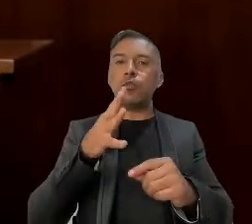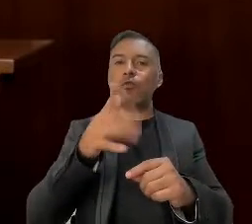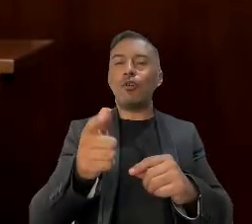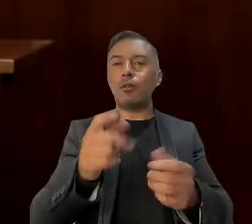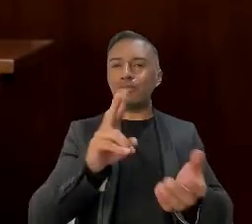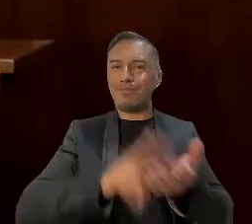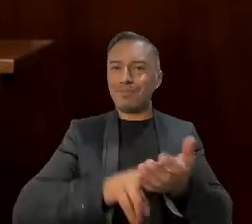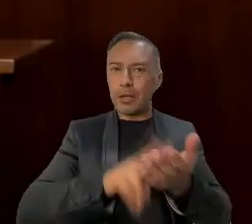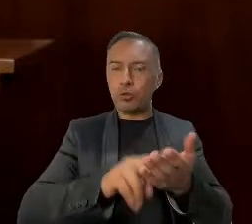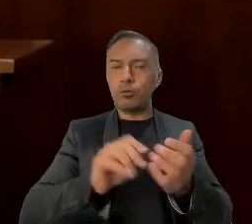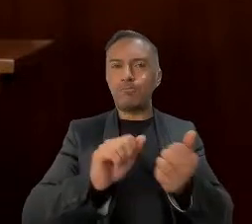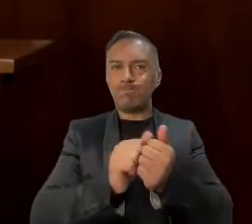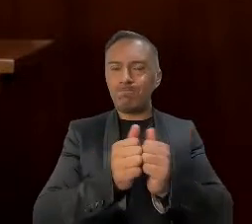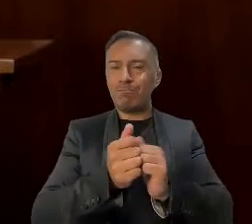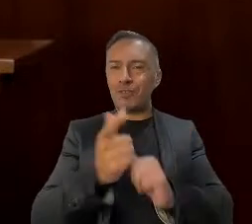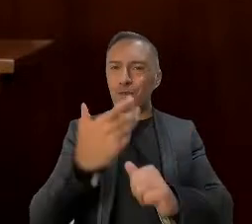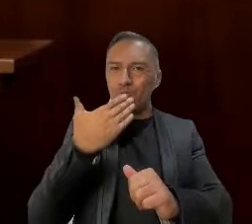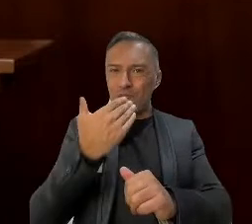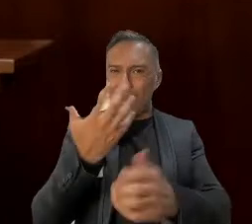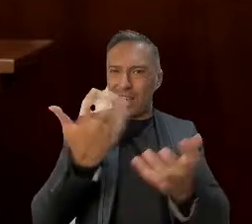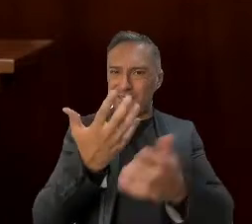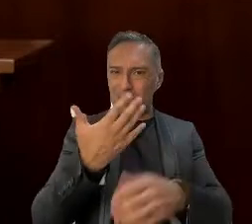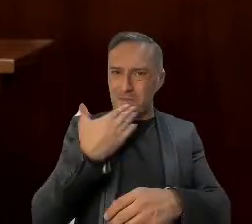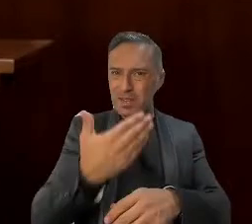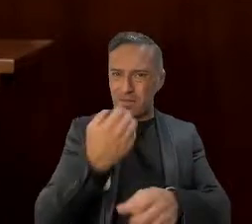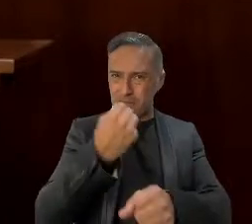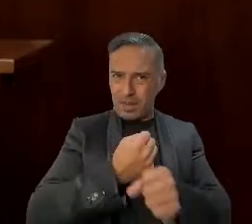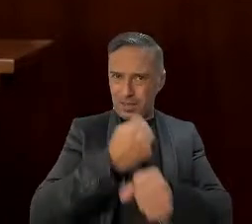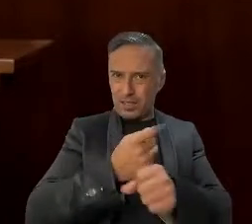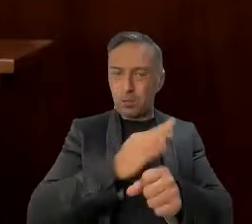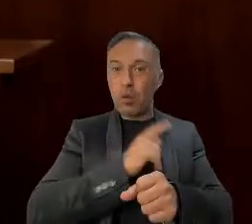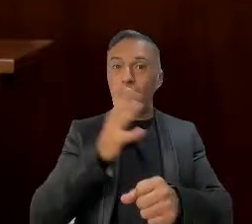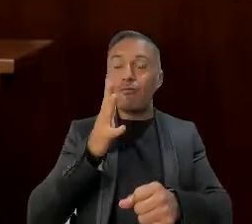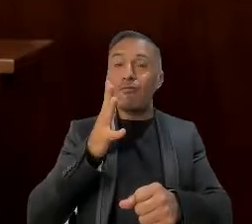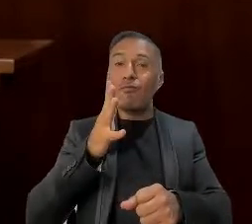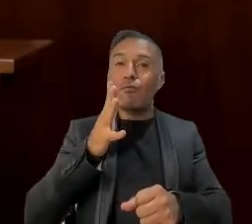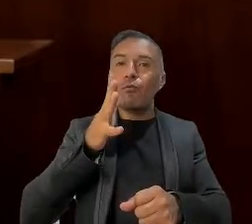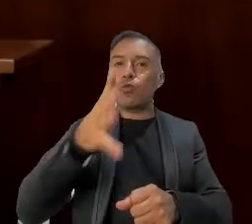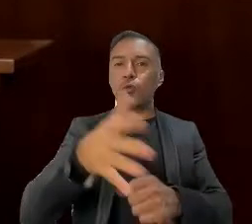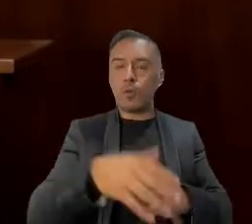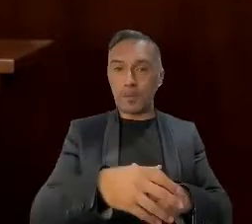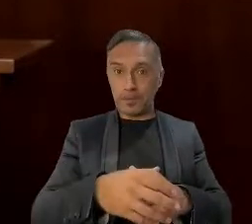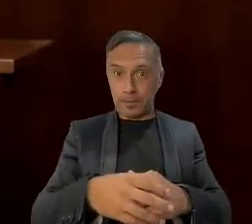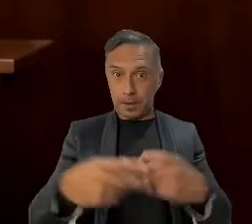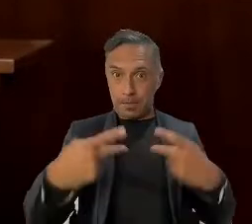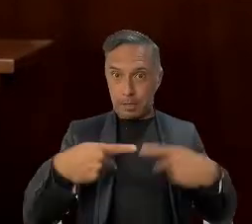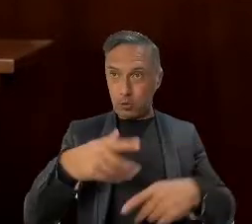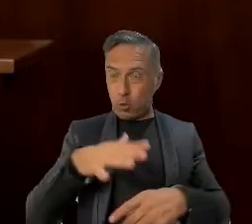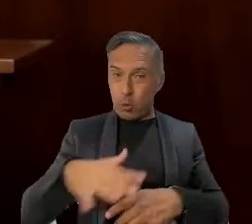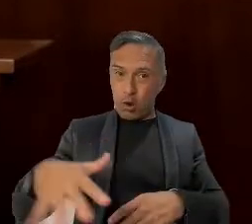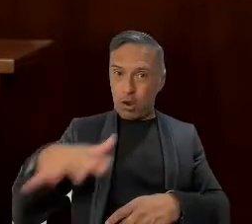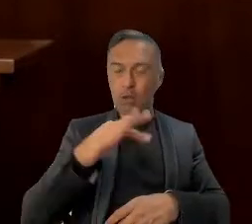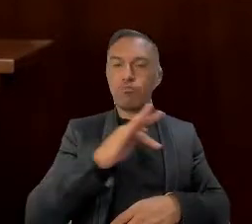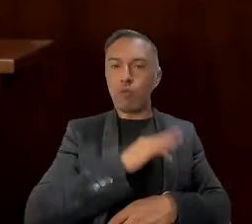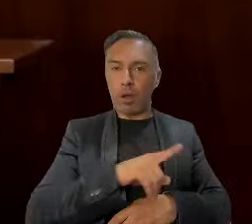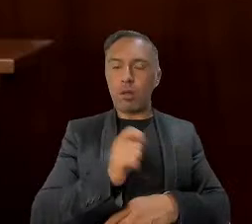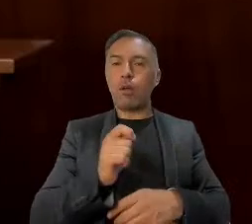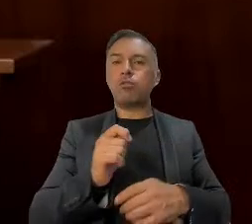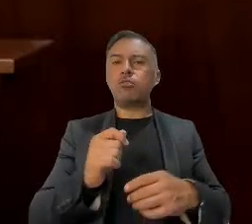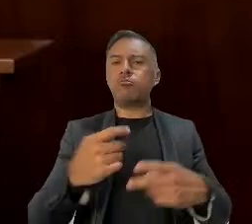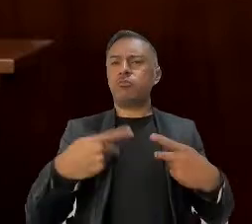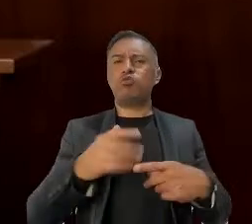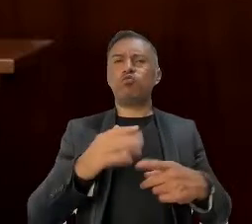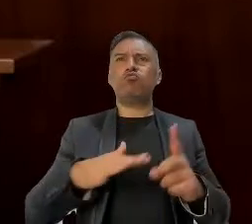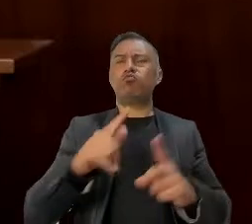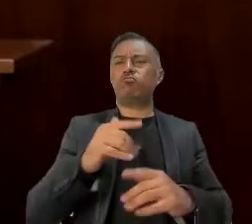buenas prácticas que permitirán en un futuro al ciudadano desarrollarse de manera correcta en la sociedad